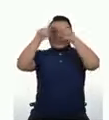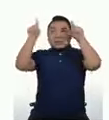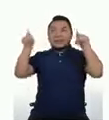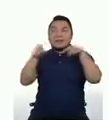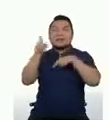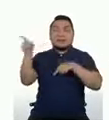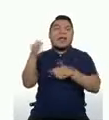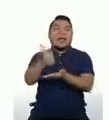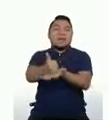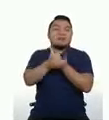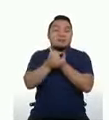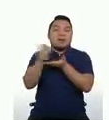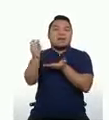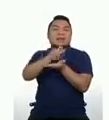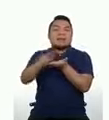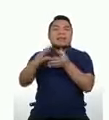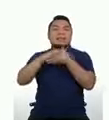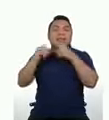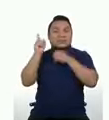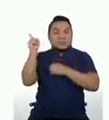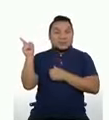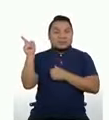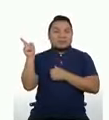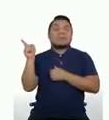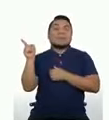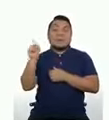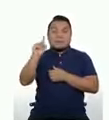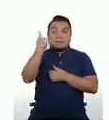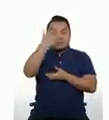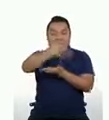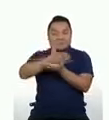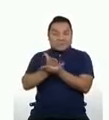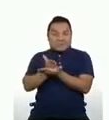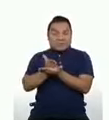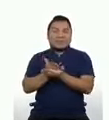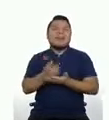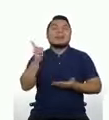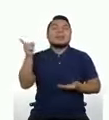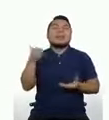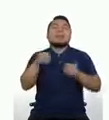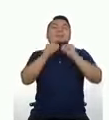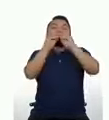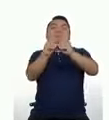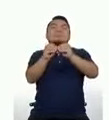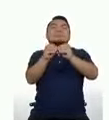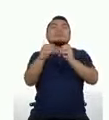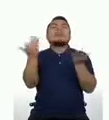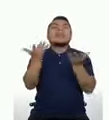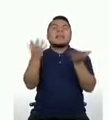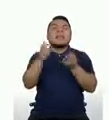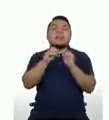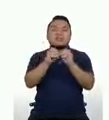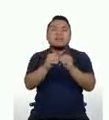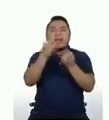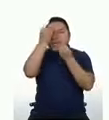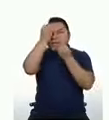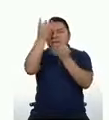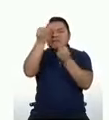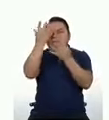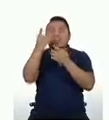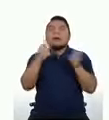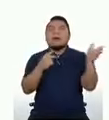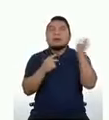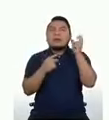escribir nuestra historia. Primero, partes del texto. ¿Qué debo colocar? ¿Qué información